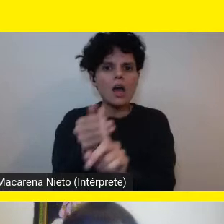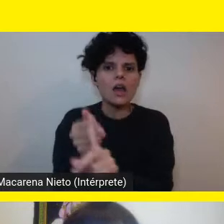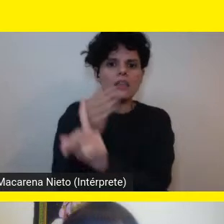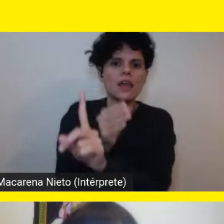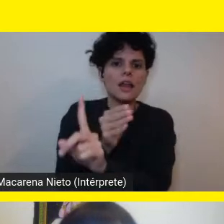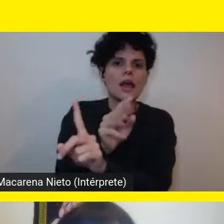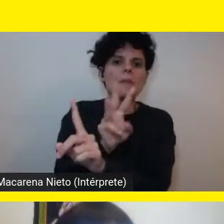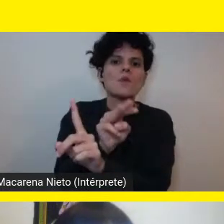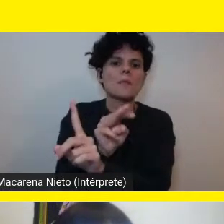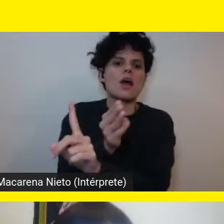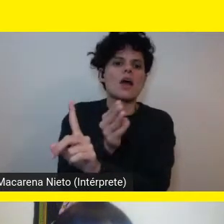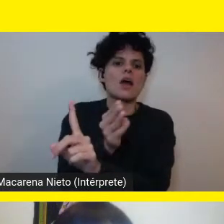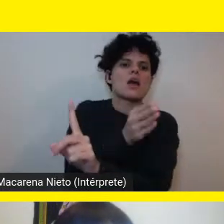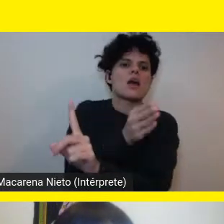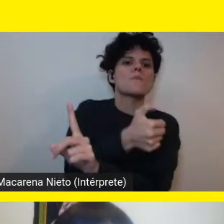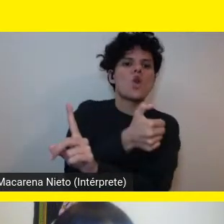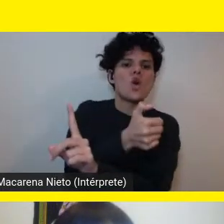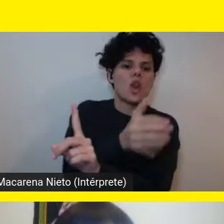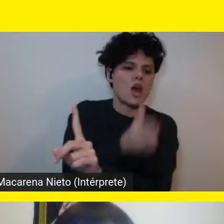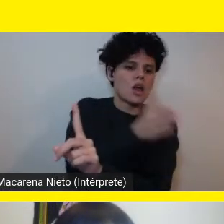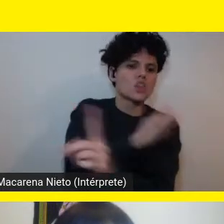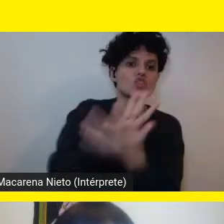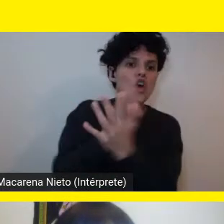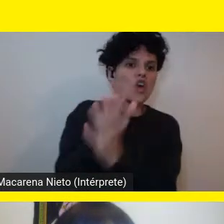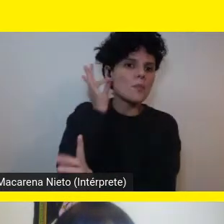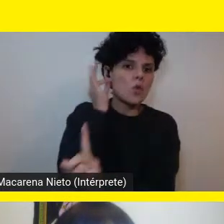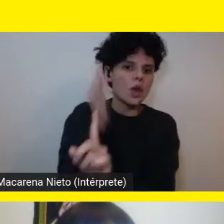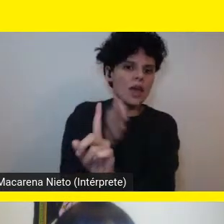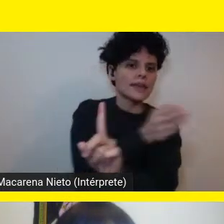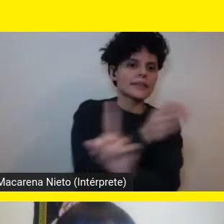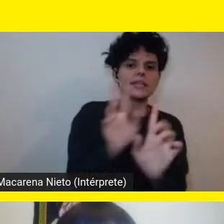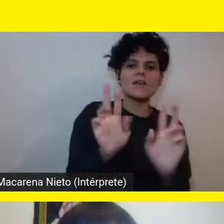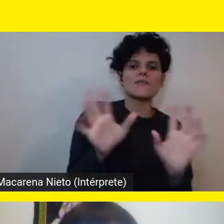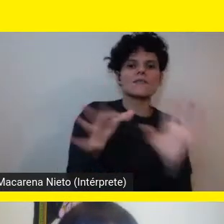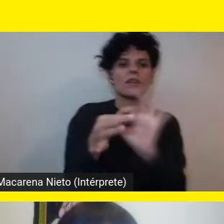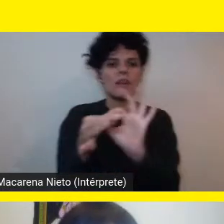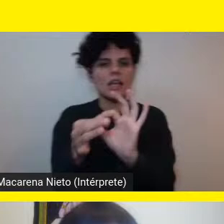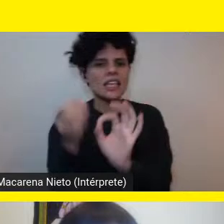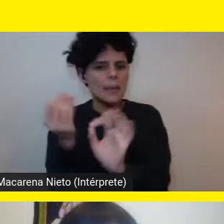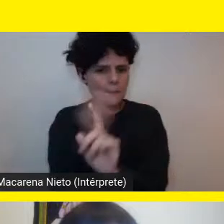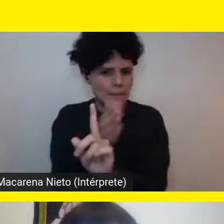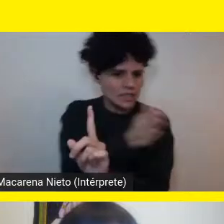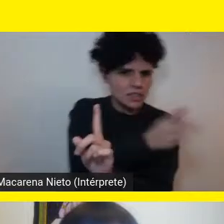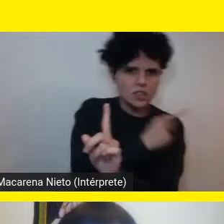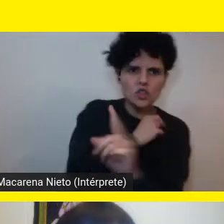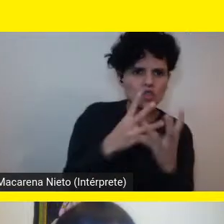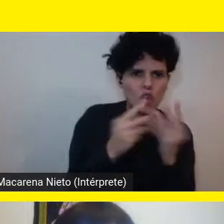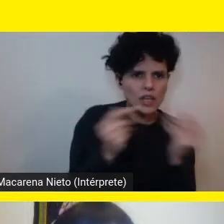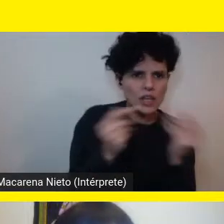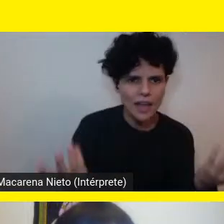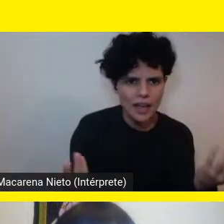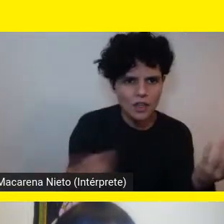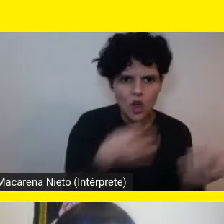a todas aquellas mujeres que estaban vinculadas. ¿Por qué esos testimonios no se han recogido o